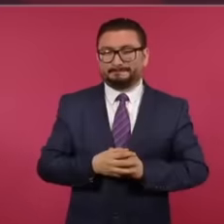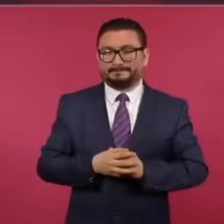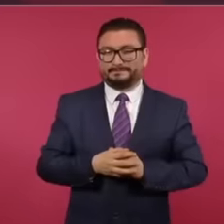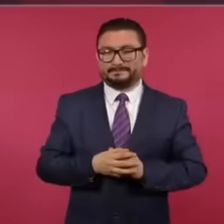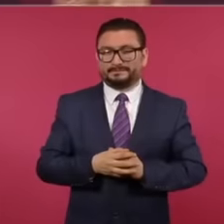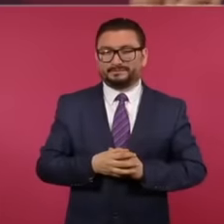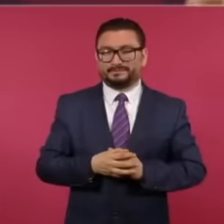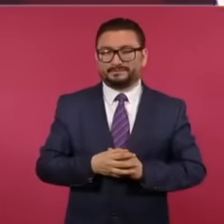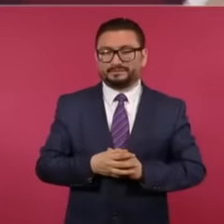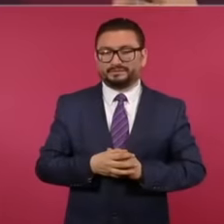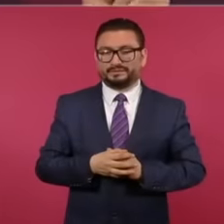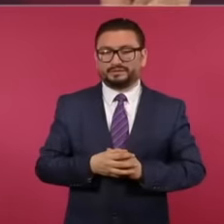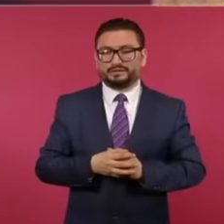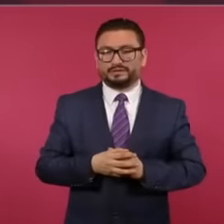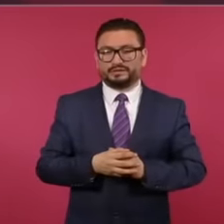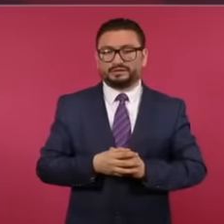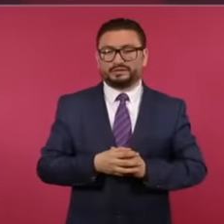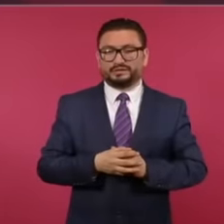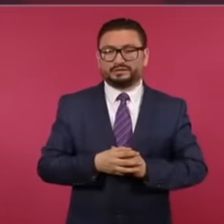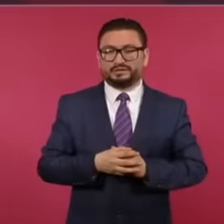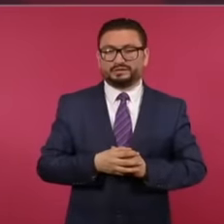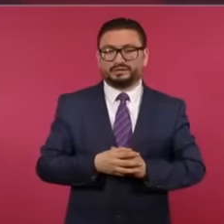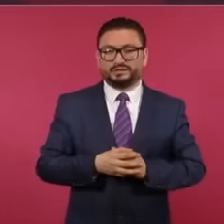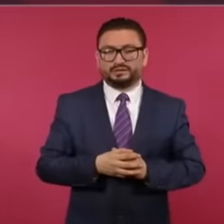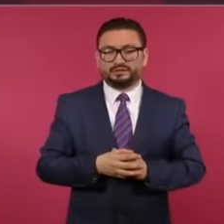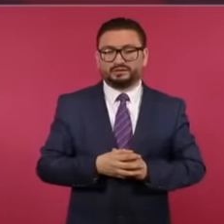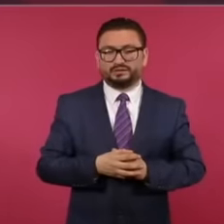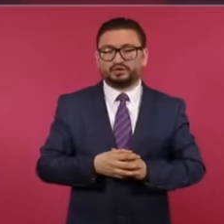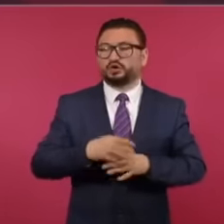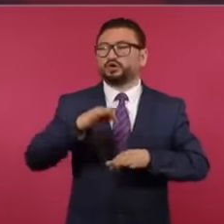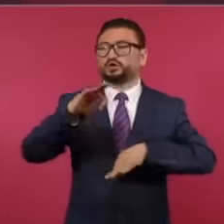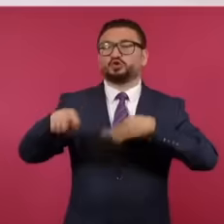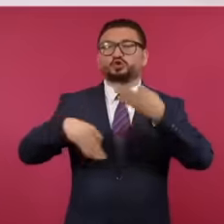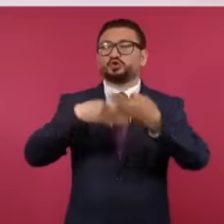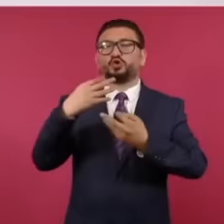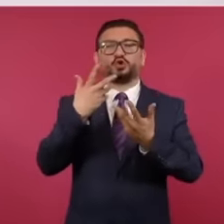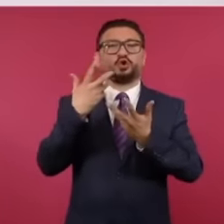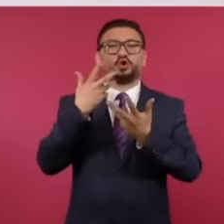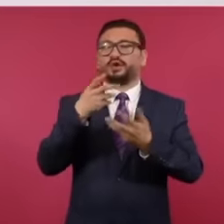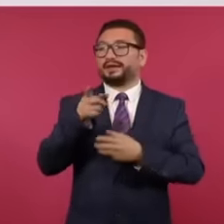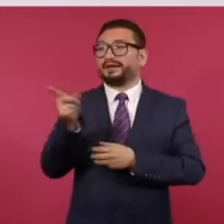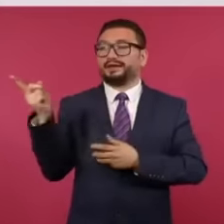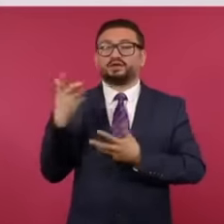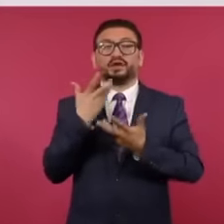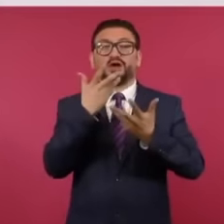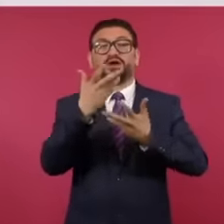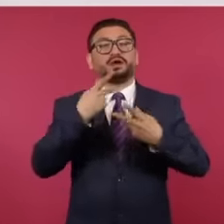de que quisieran que hubiesen muchos homicidios,